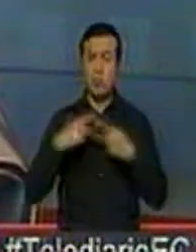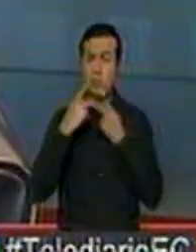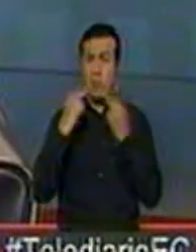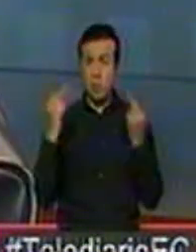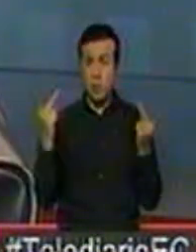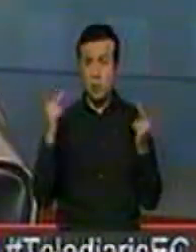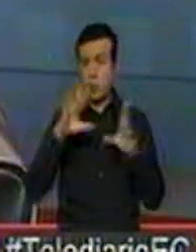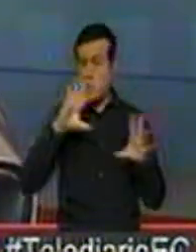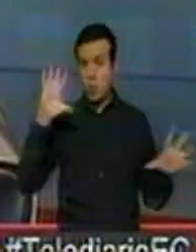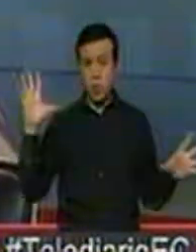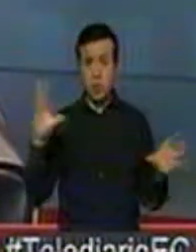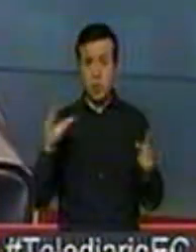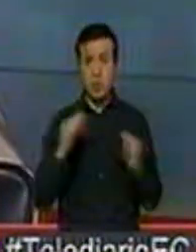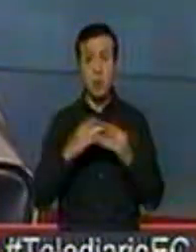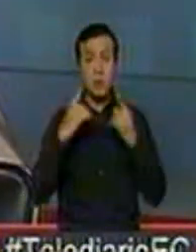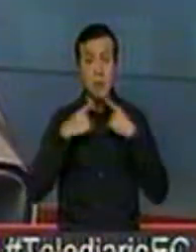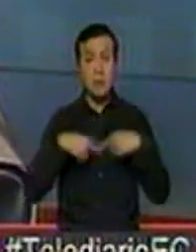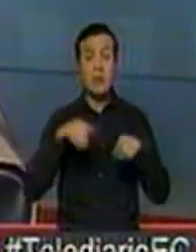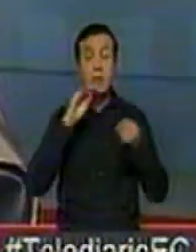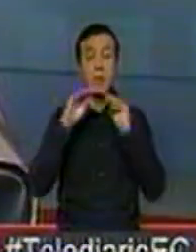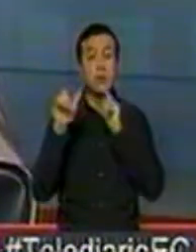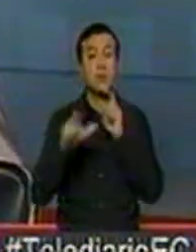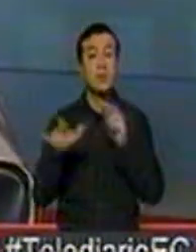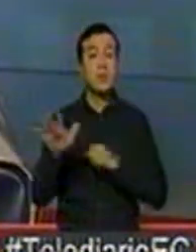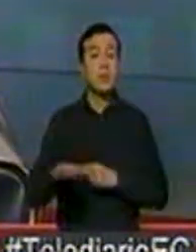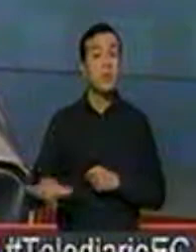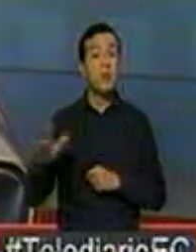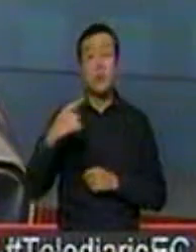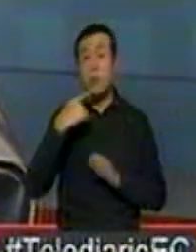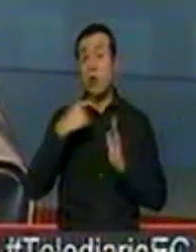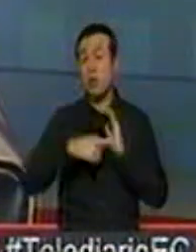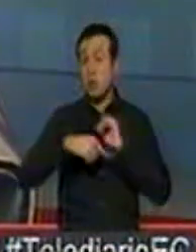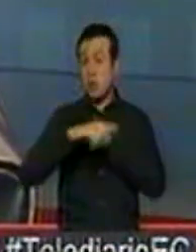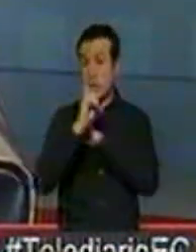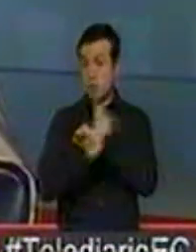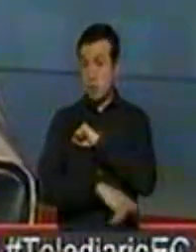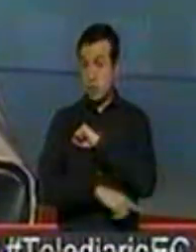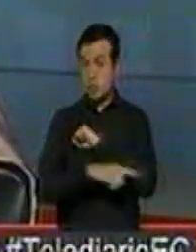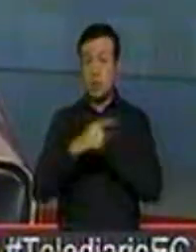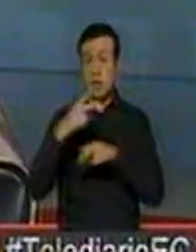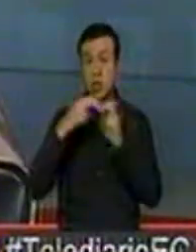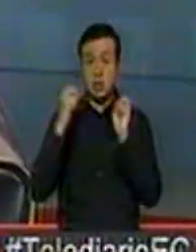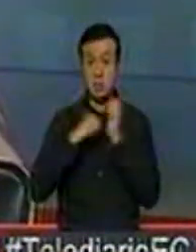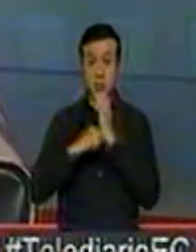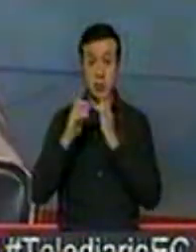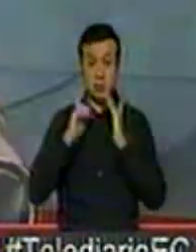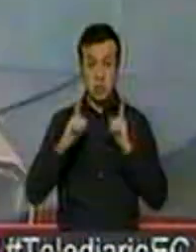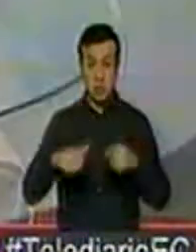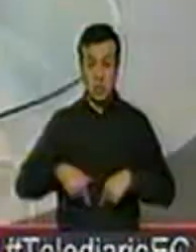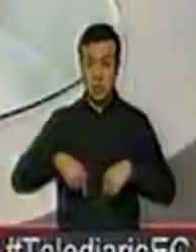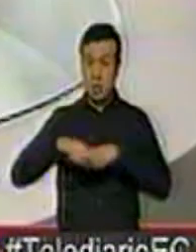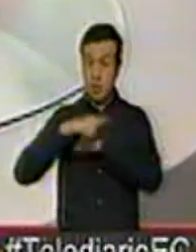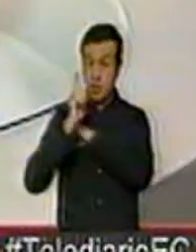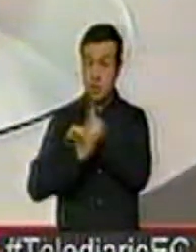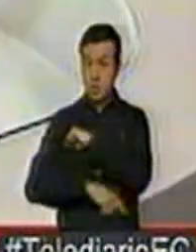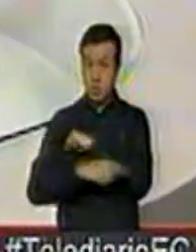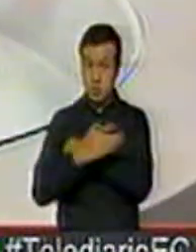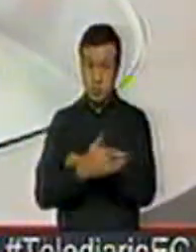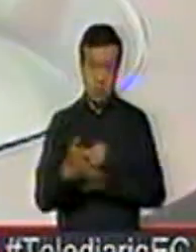como tal. ¿Qué mensaje se le da a la ciudadanía si se termina censurando a la exministra de Salud, Verónica Espinosa?